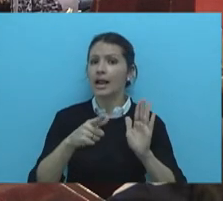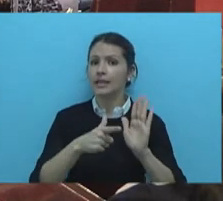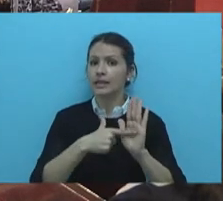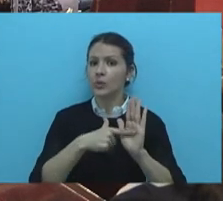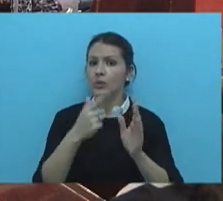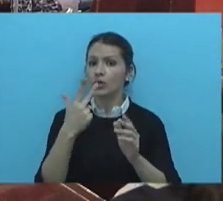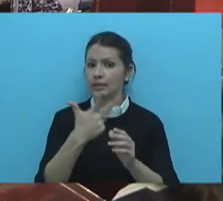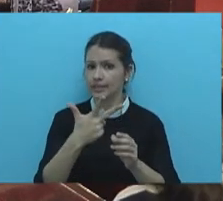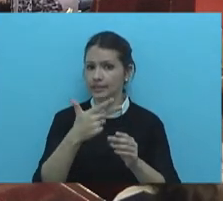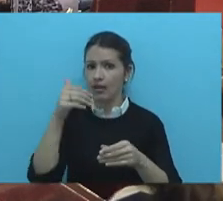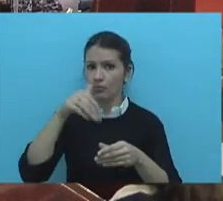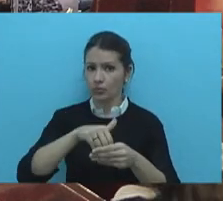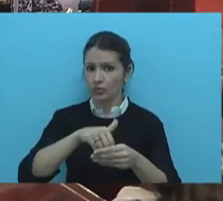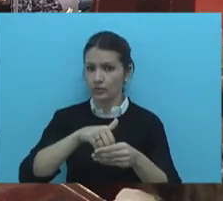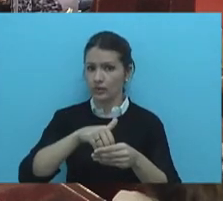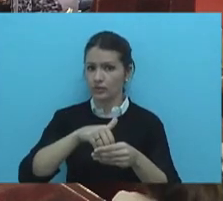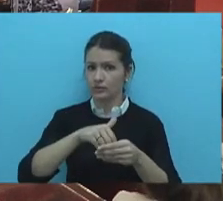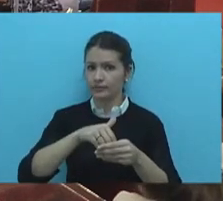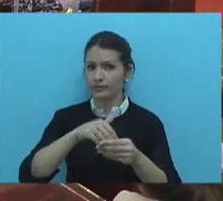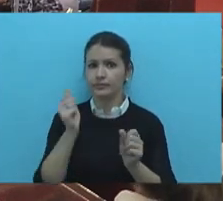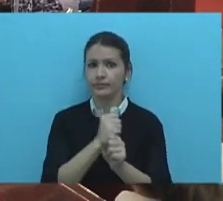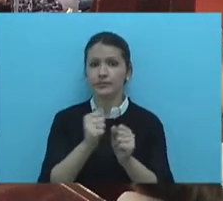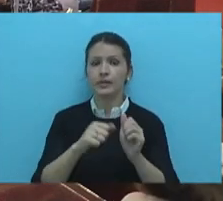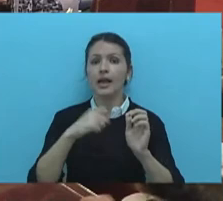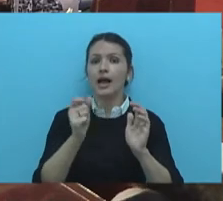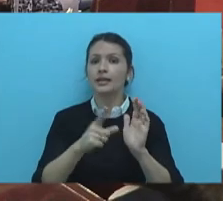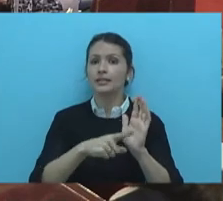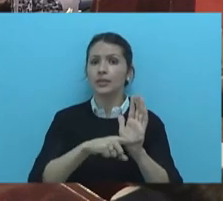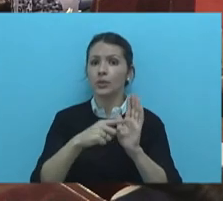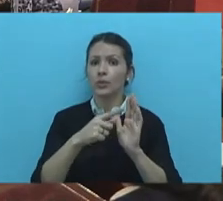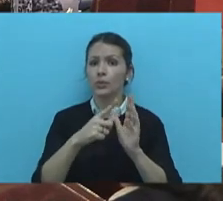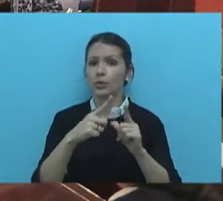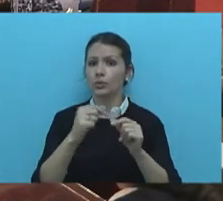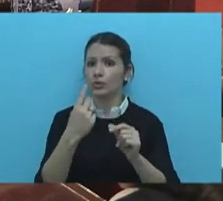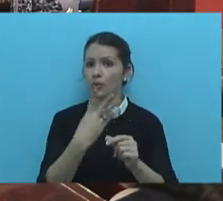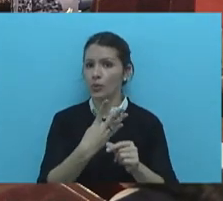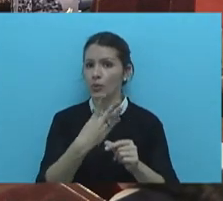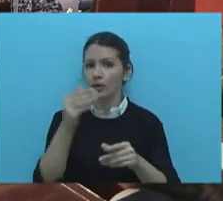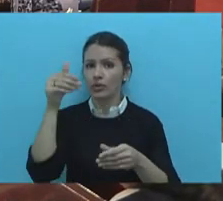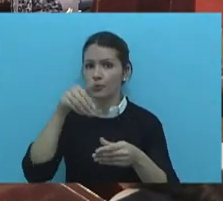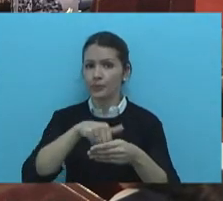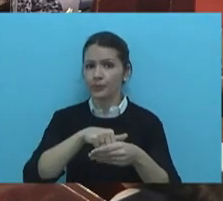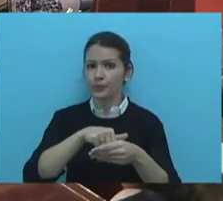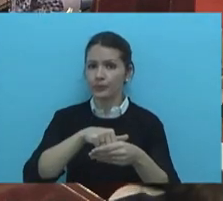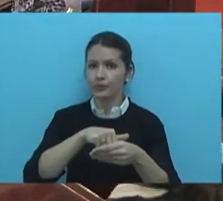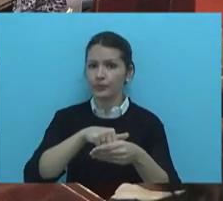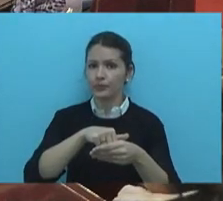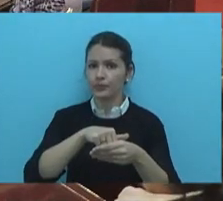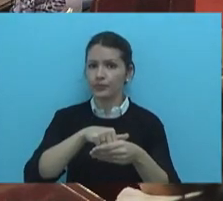el artículo número 3. A votación. Aprobado. A votación del cuerpo el artículo número 4.